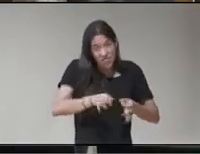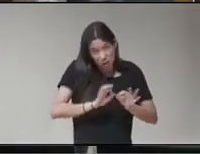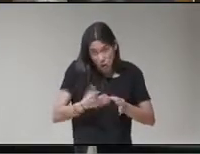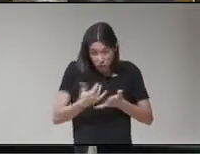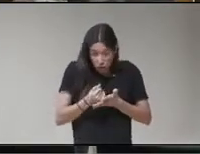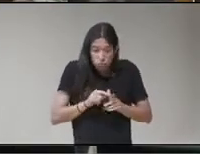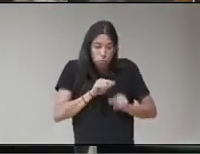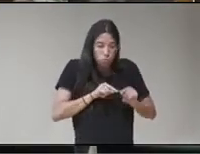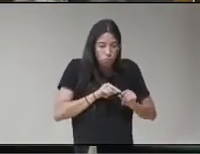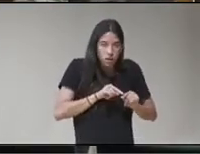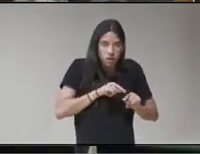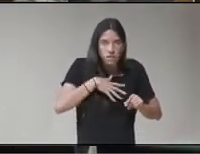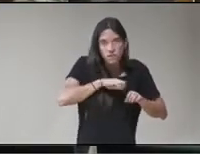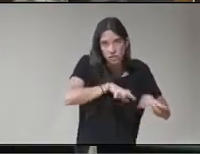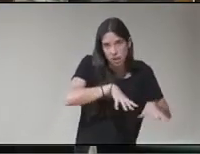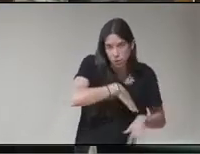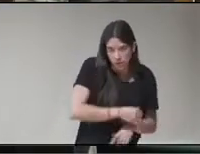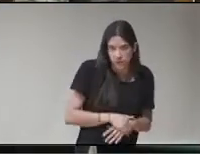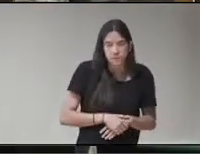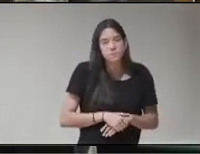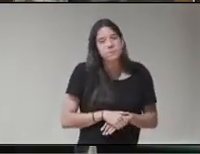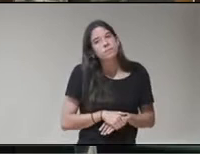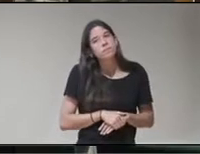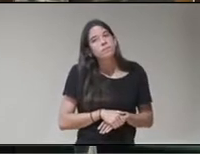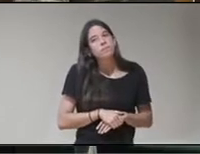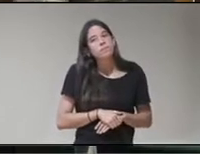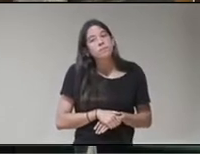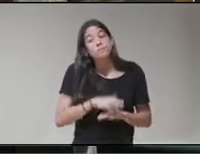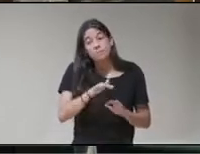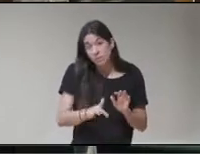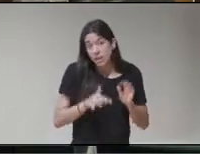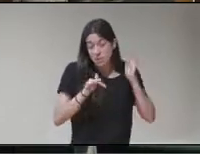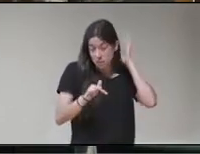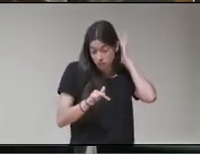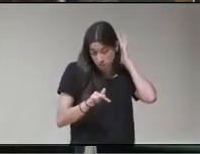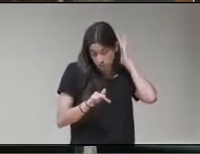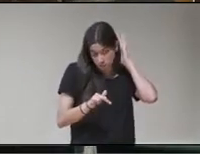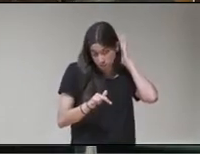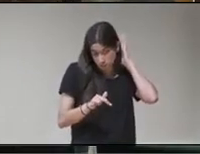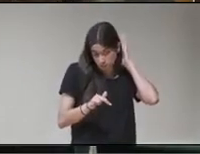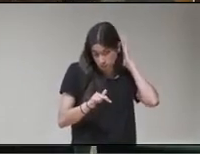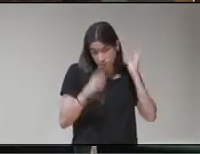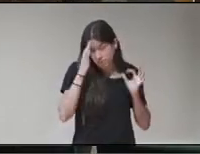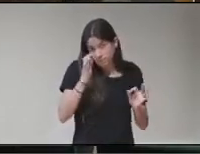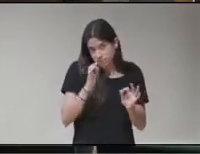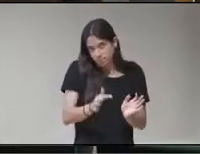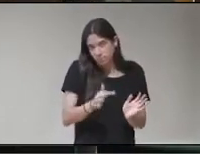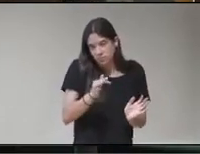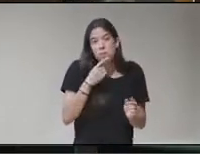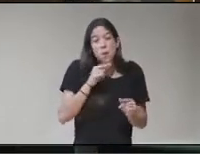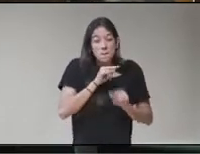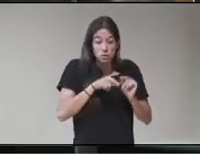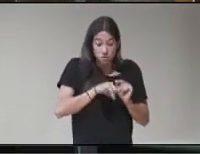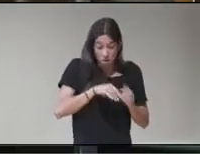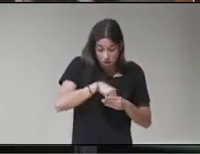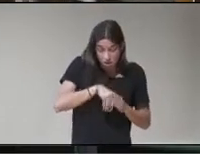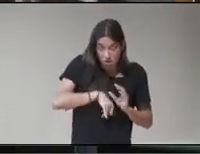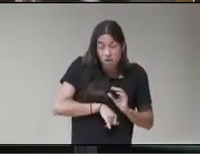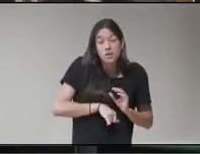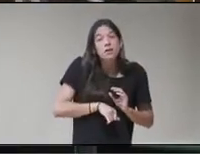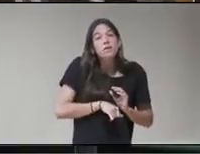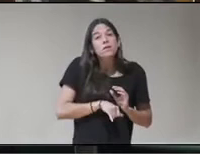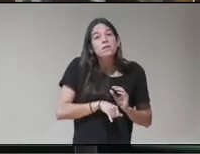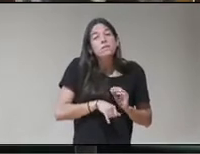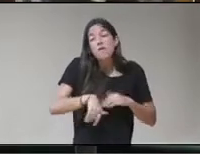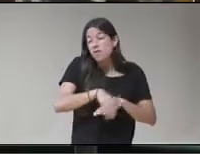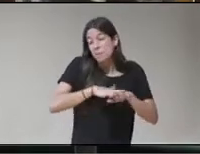aquella en la que ellos infectaron inicialmente. Y aparte de eso, pues evidentemente, los virus que allí tenemos son fundamentalmente,